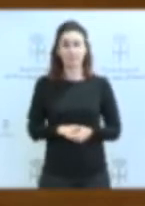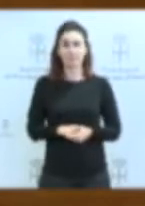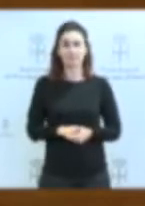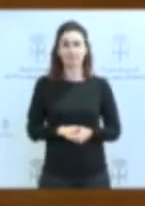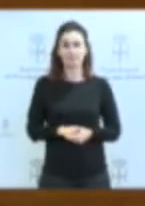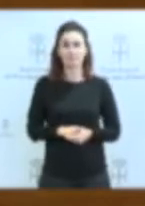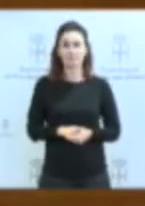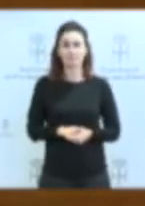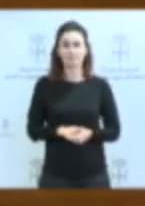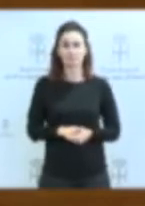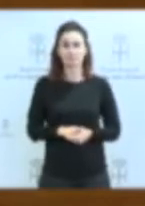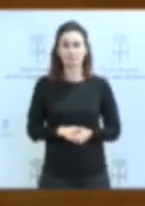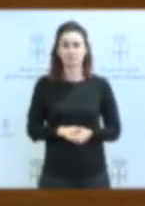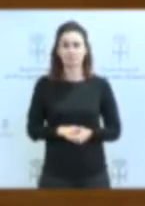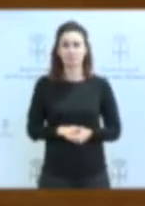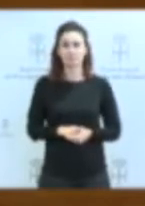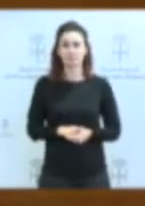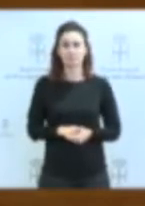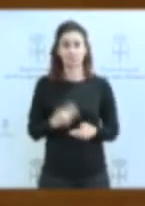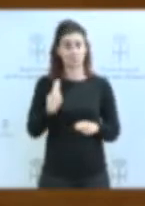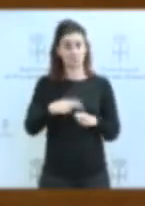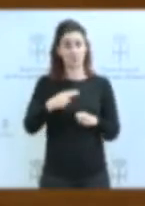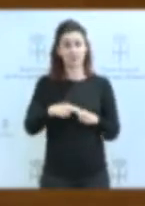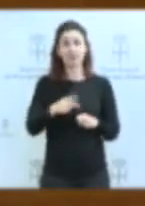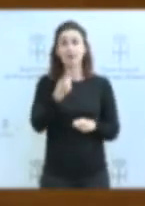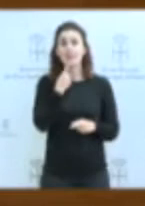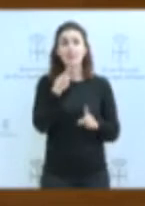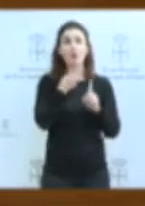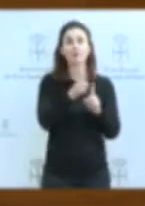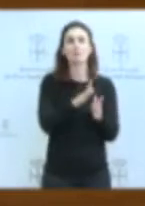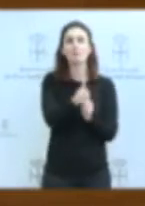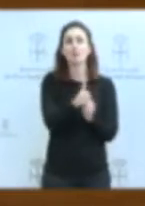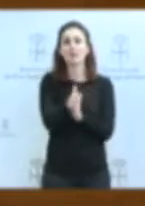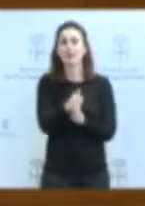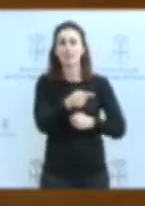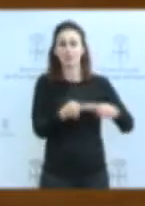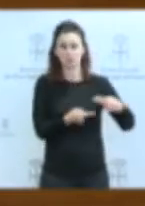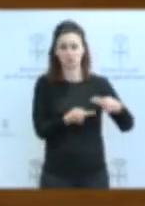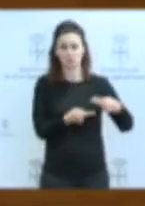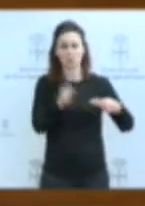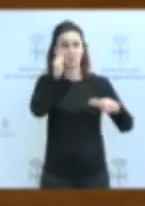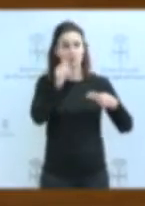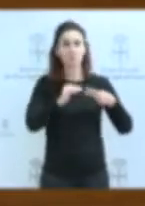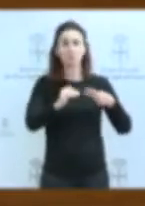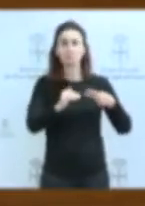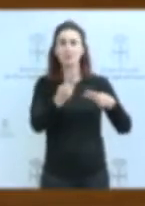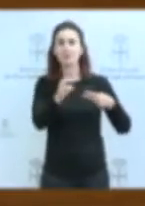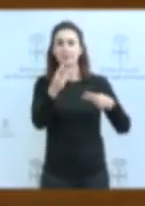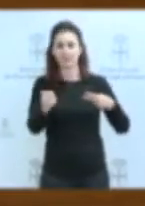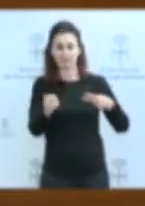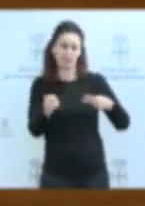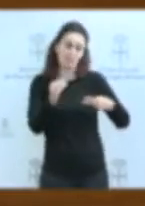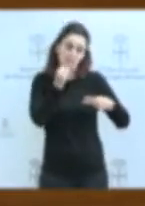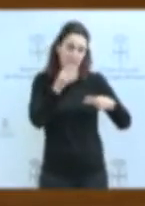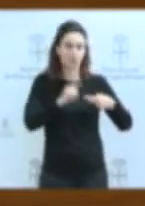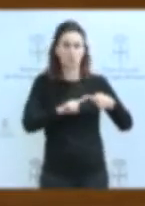esta política responde a dos de los objetivos prioritarios del programa de turismo sostenible con horizonte en el año 2020. Hablaban, por un lado, de internacionalización y, por otro